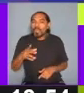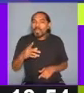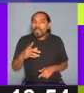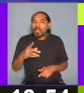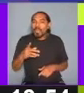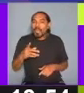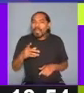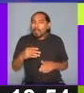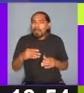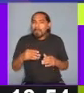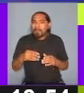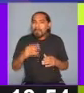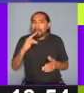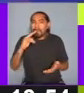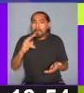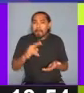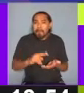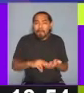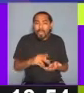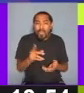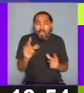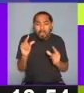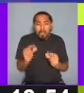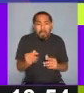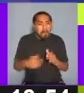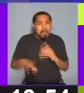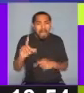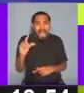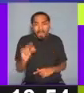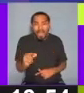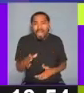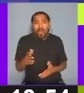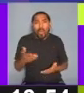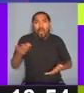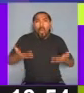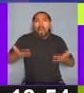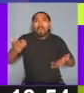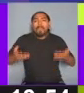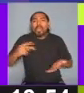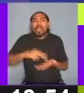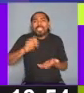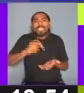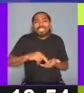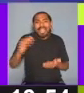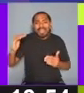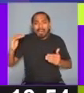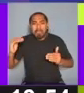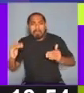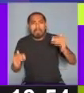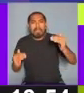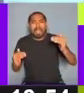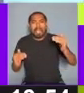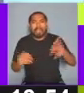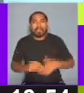más bajas. Si nos comparamos con Salta, tenemos casi un punto menos. Perfecto. De ingresos brutos. Así que bueno, eso es importante.